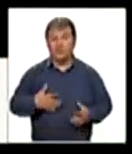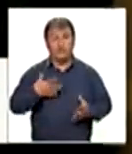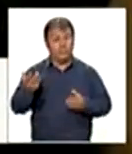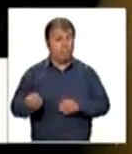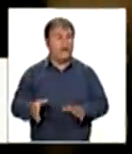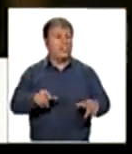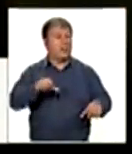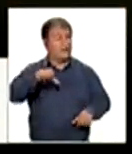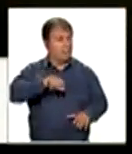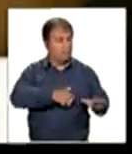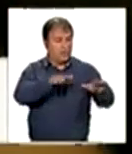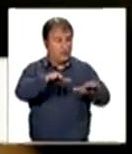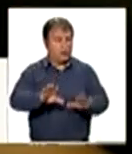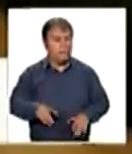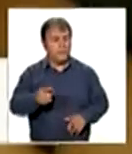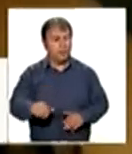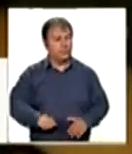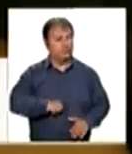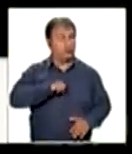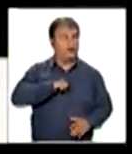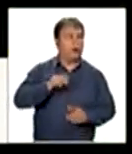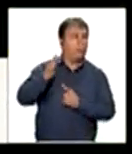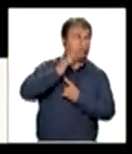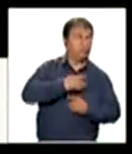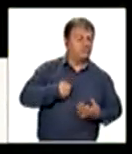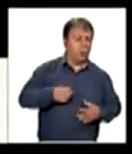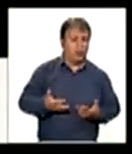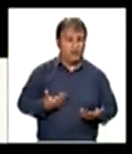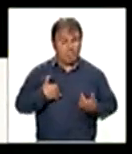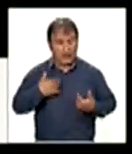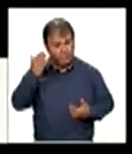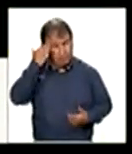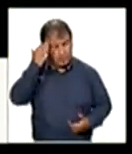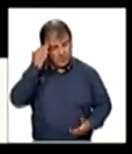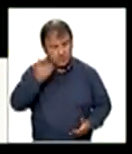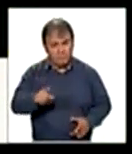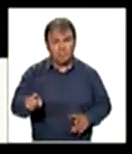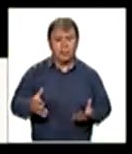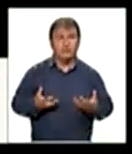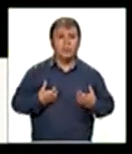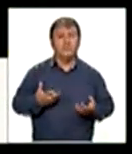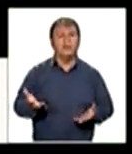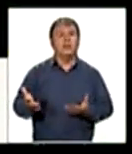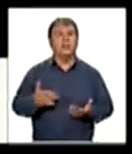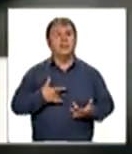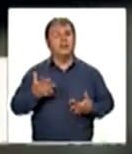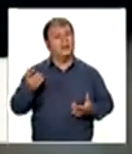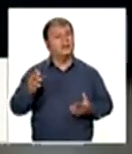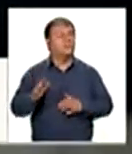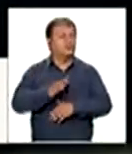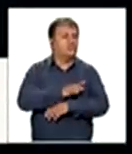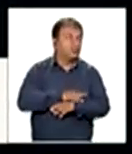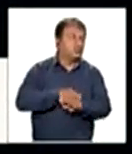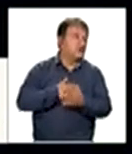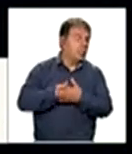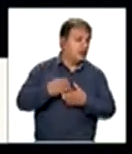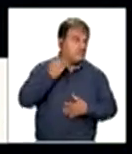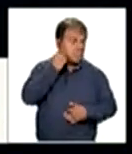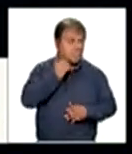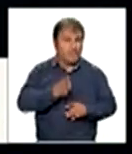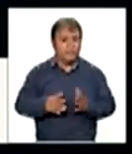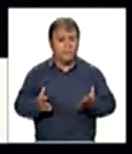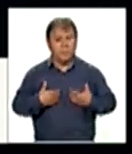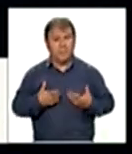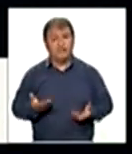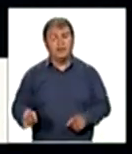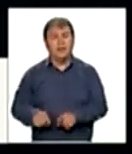enredar. Pero tu juego no lo va a jugar. Ya yo sé que tu beso y tu caricia están llenos de veneno y